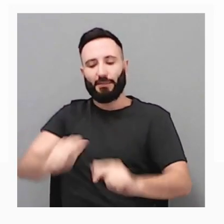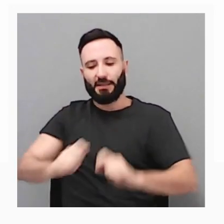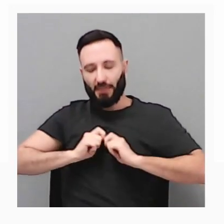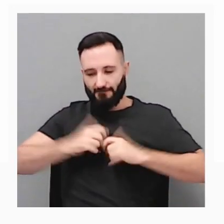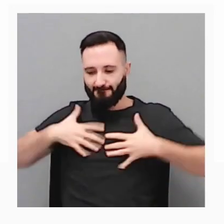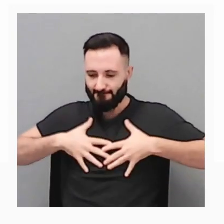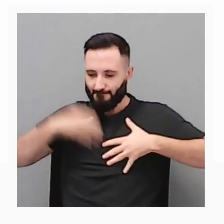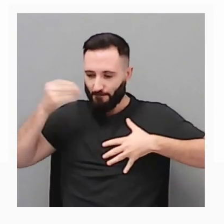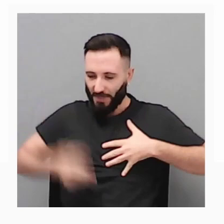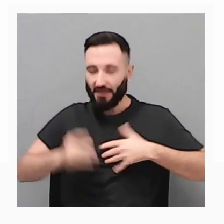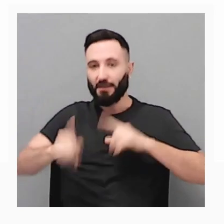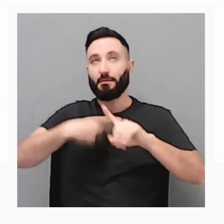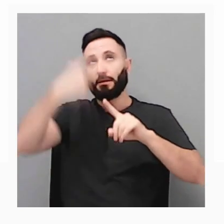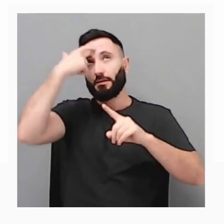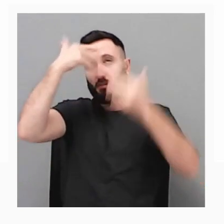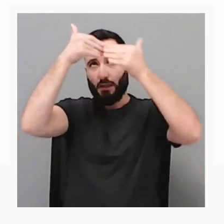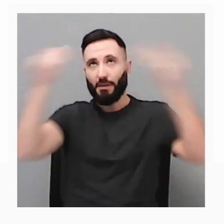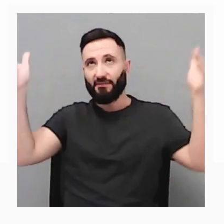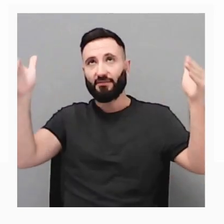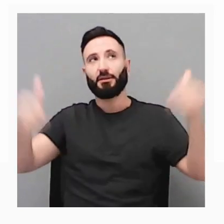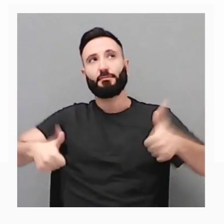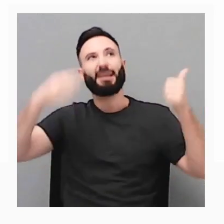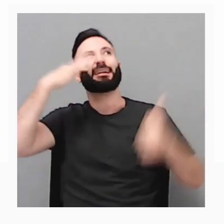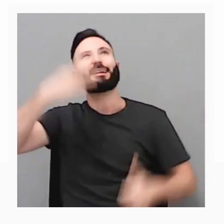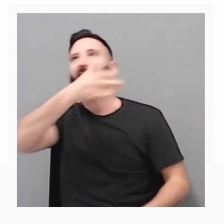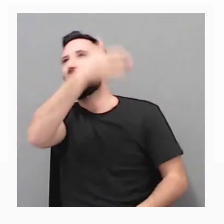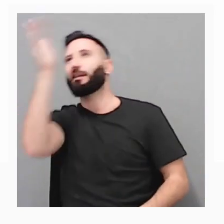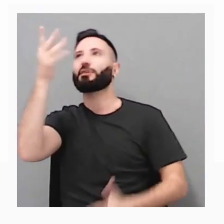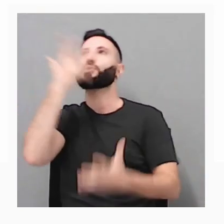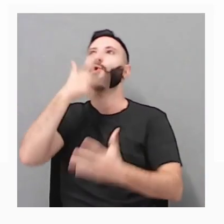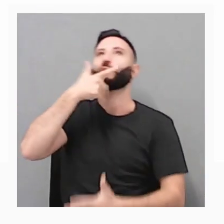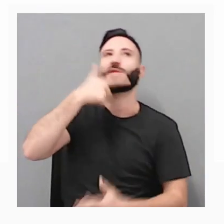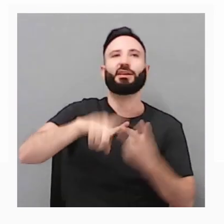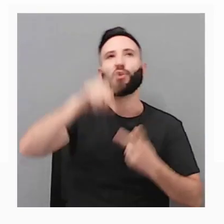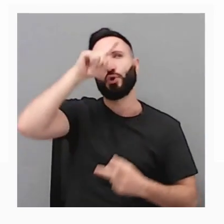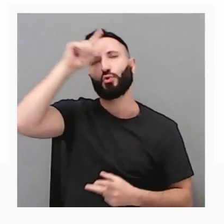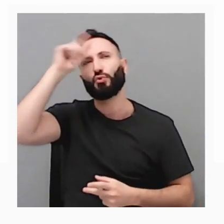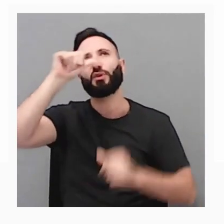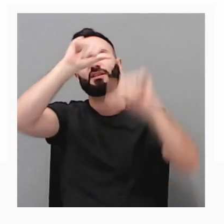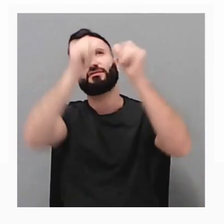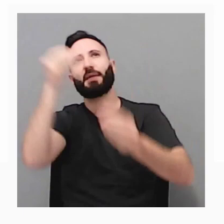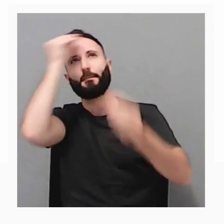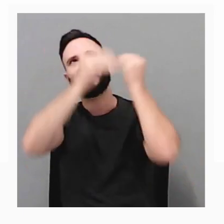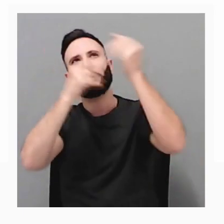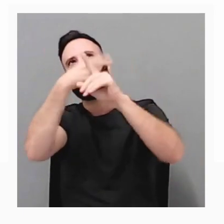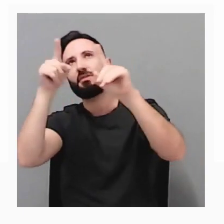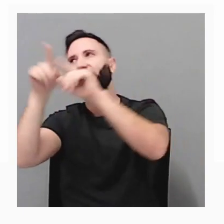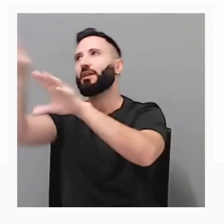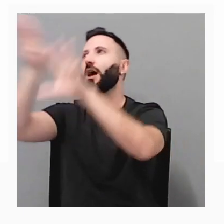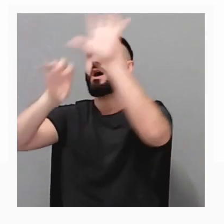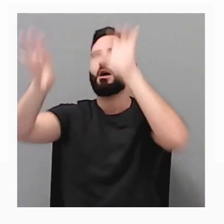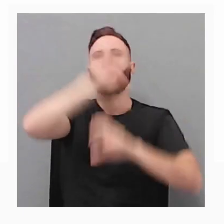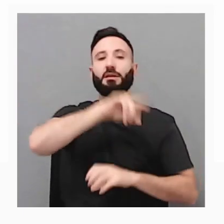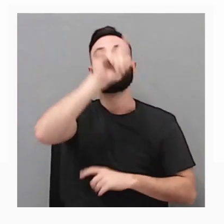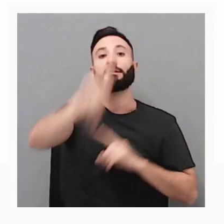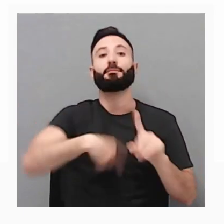abrir la mente, conocer otras realidades, conocer otras culturas, otras maneras de pensar, lo que nos ayuda también a conocernos